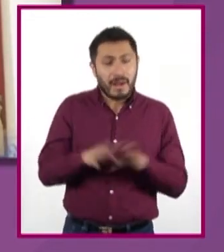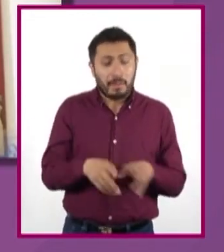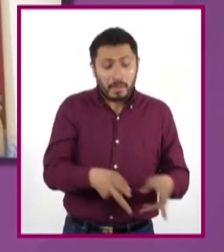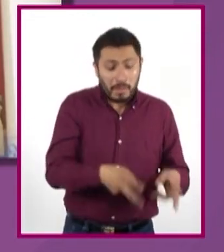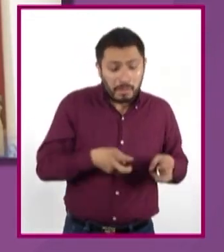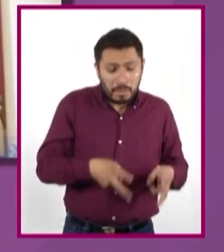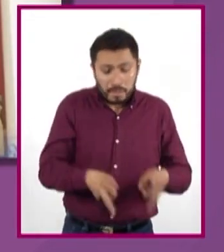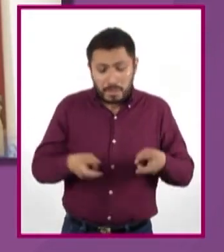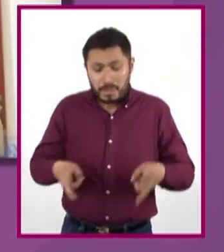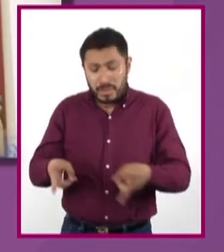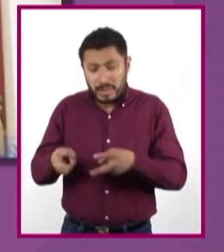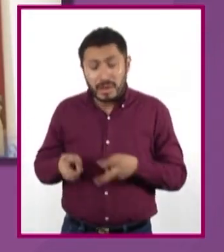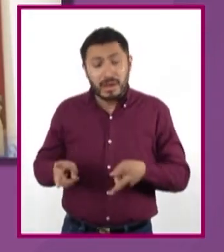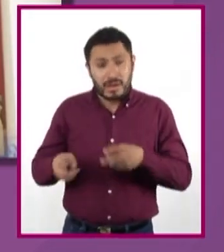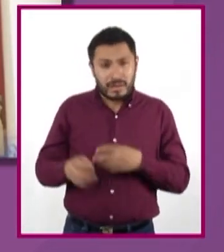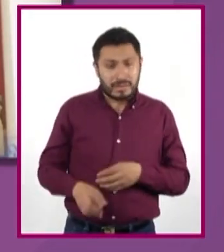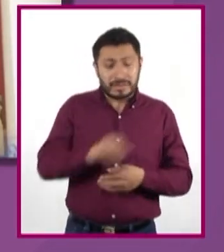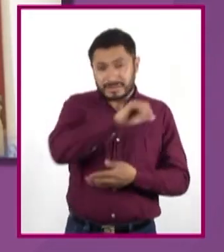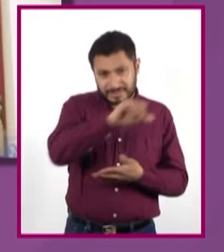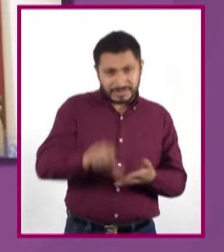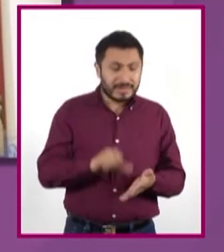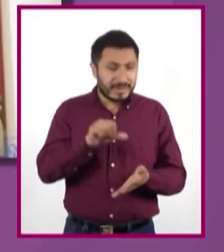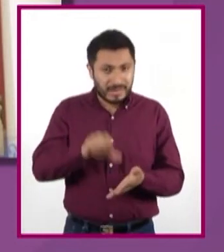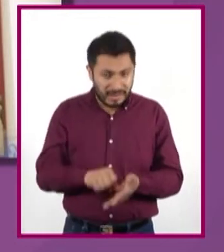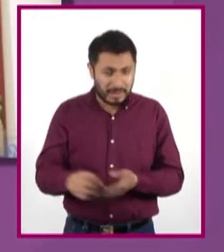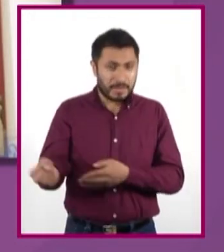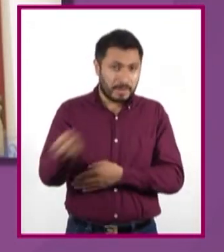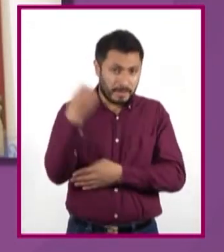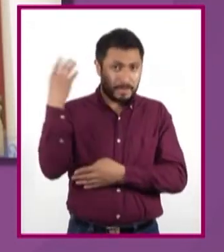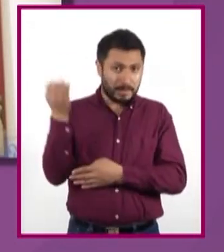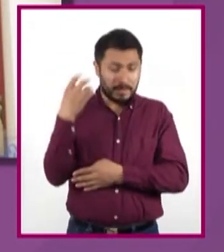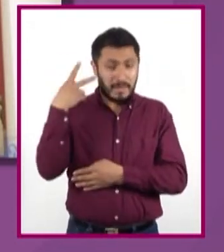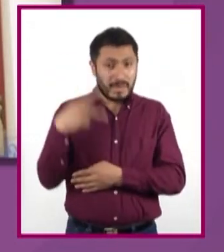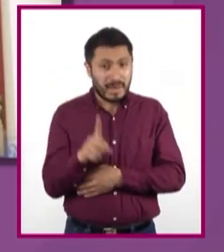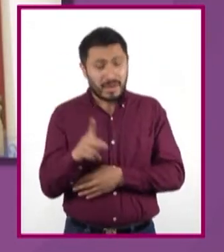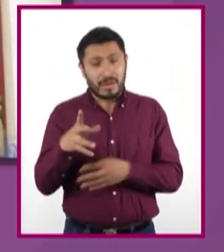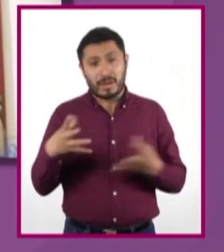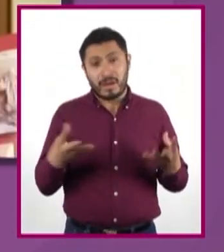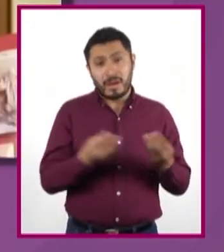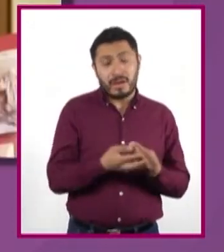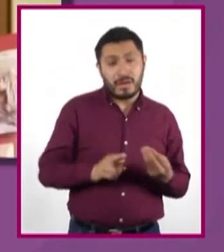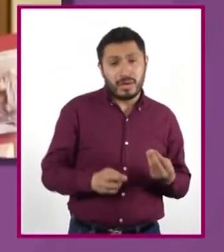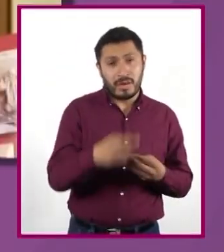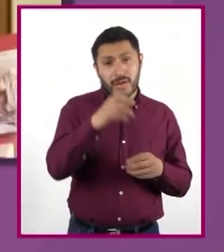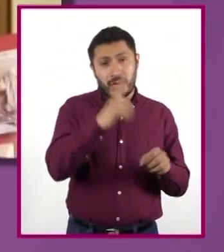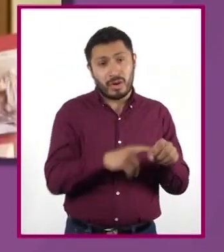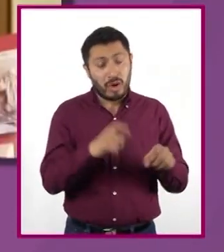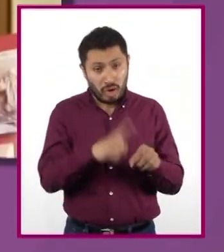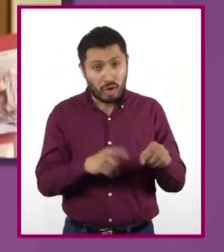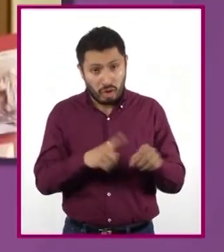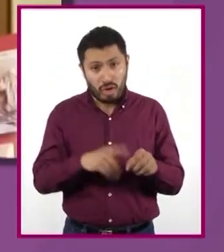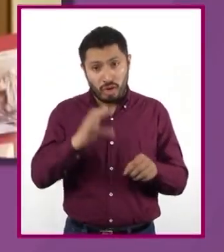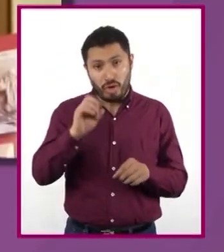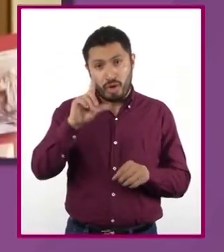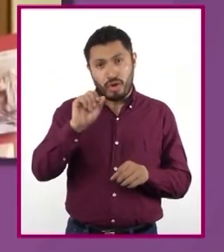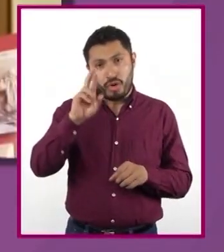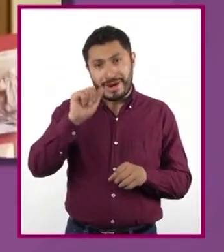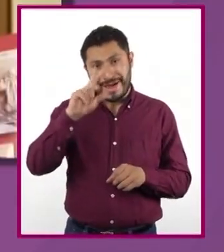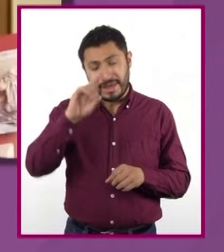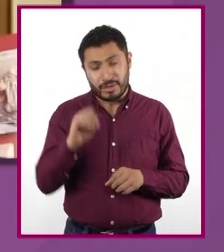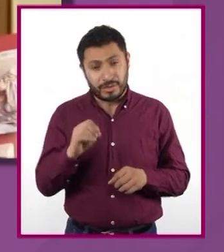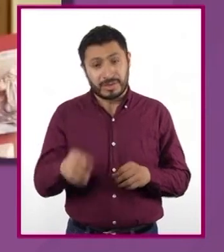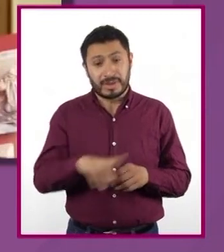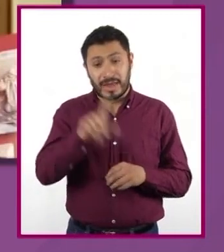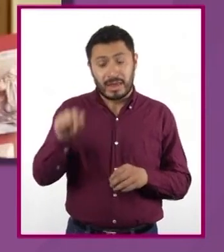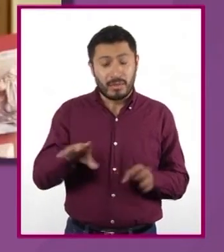excavaciones pilotos ya en un centro ceremonial, pero del lado del río Colorado. En el costado